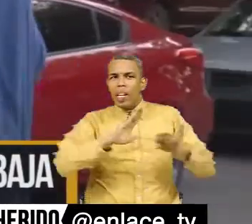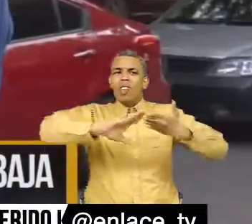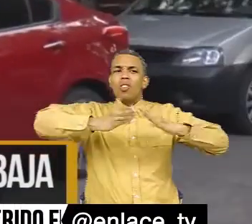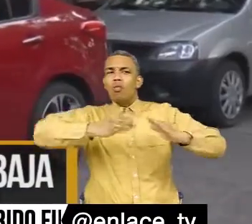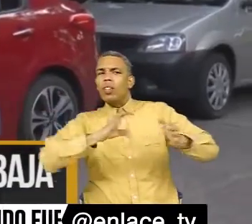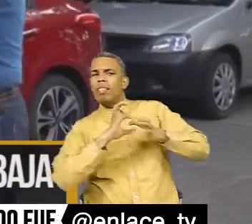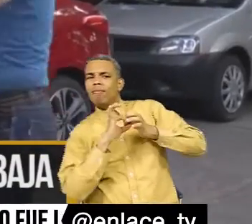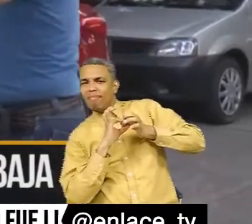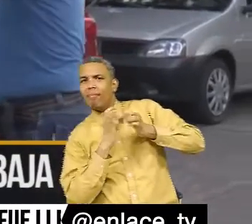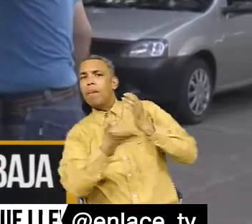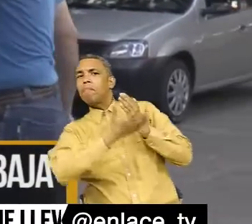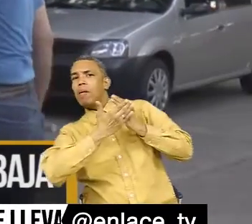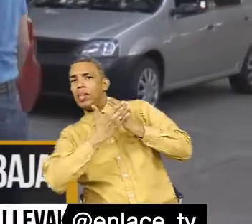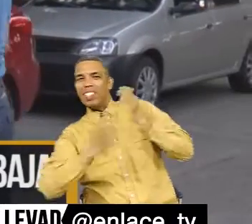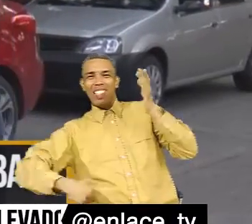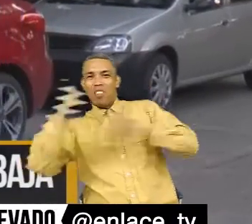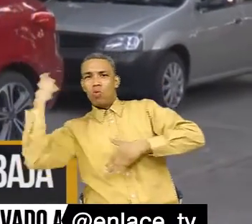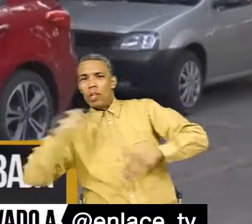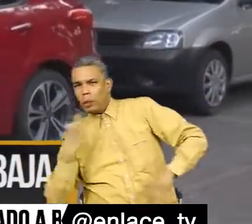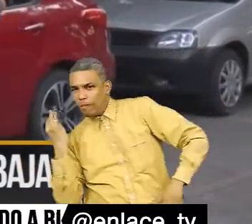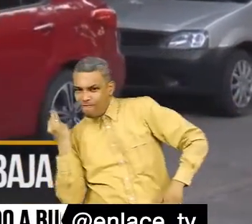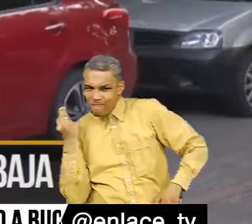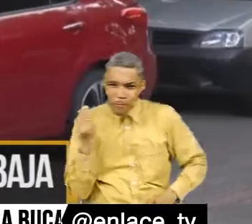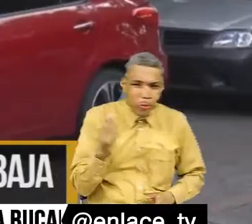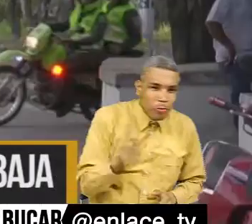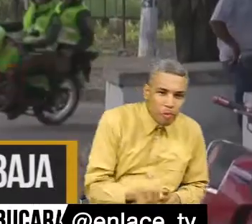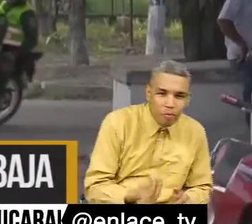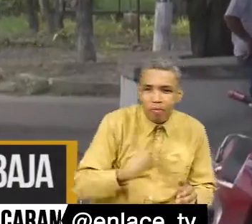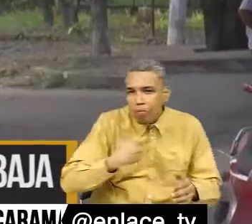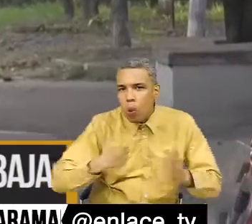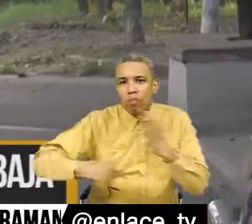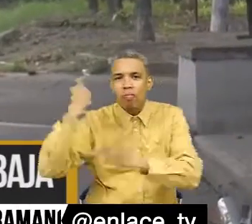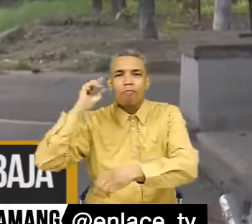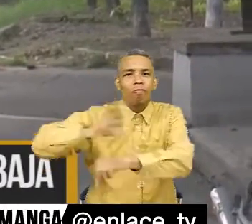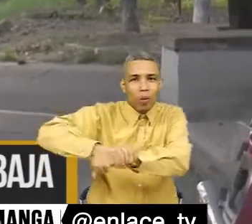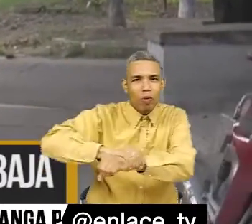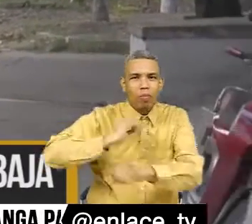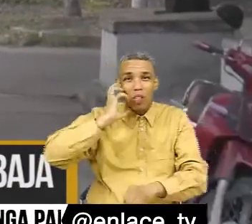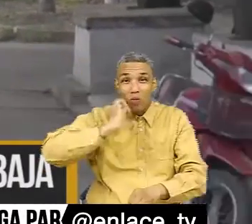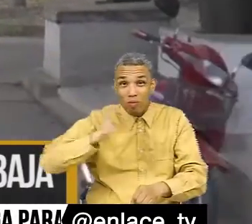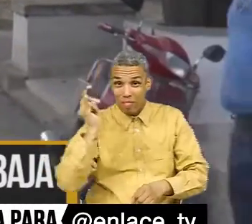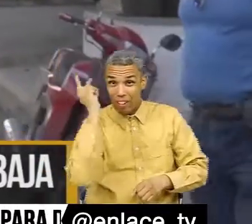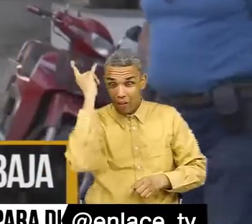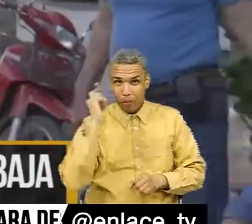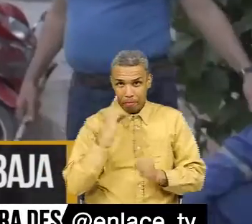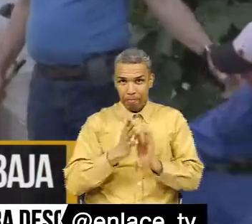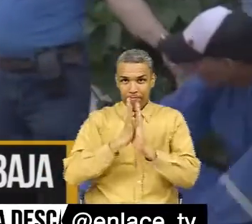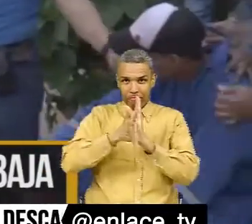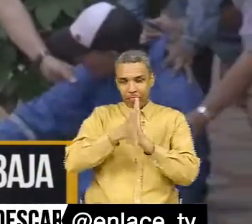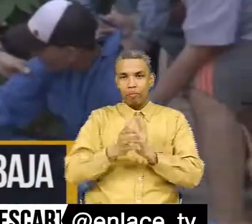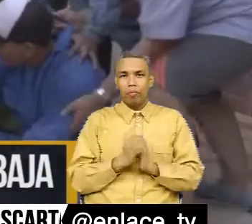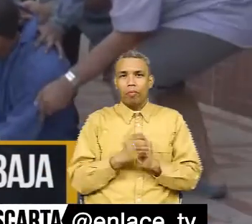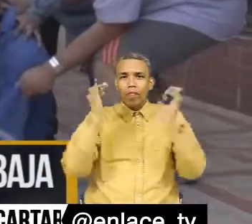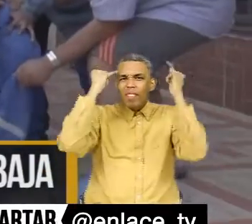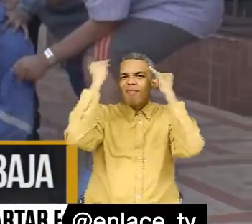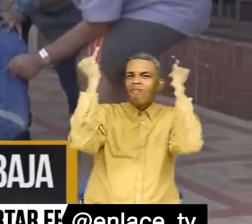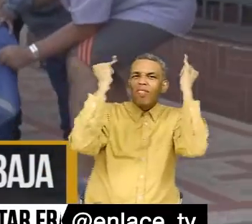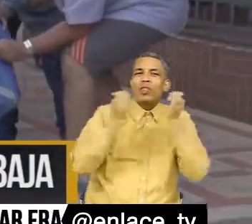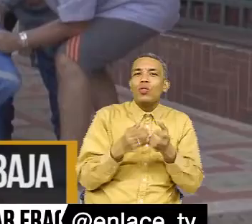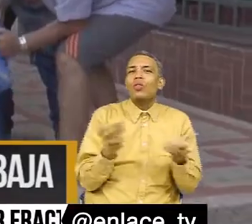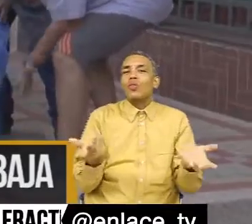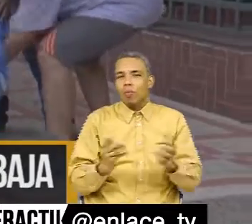barrio Floresta Baja, dentro de la comuna 3 del municipio de Barranca Bermeja. Dentro de las estrategias que nos sirven en la comunidad y la